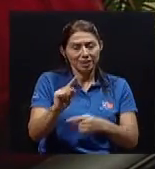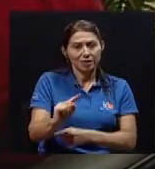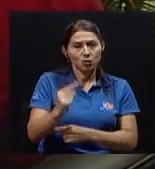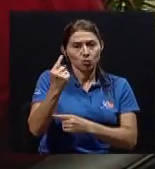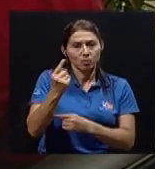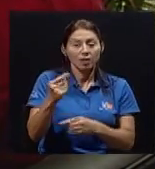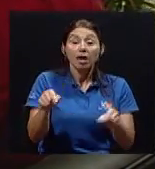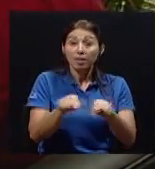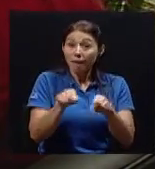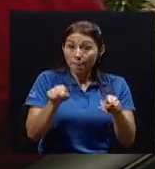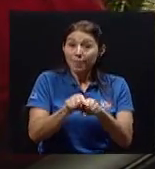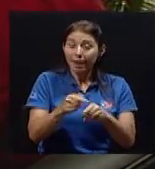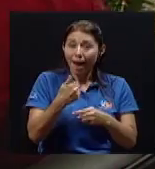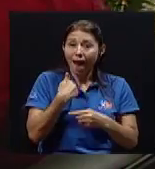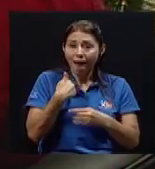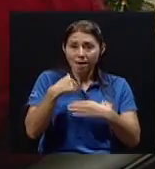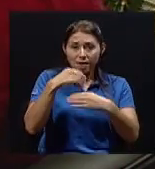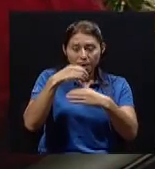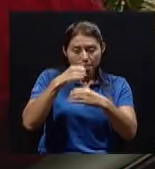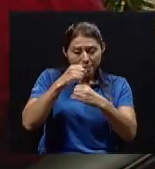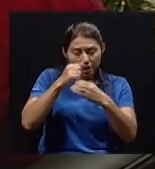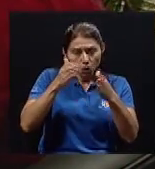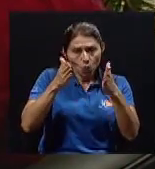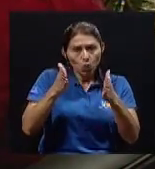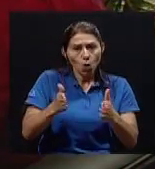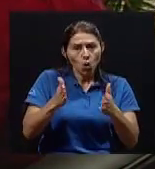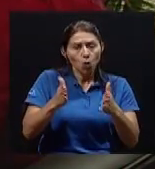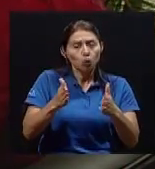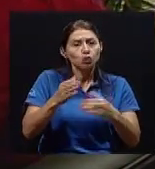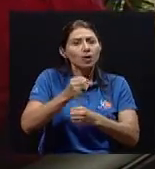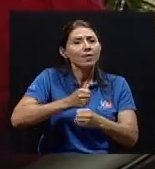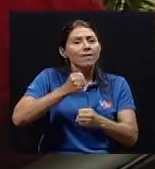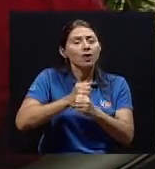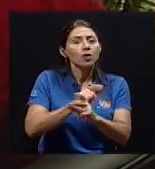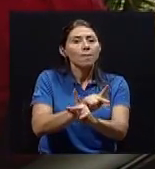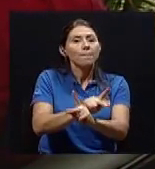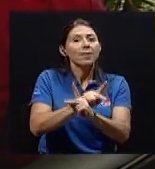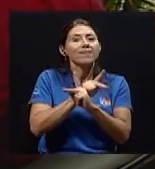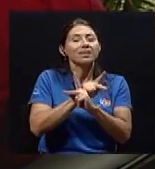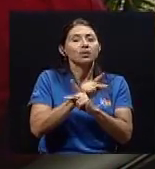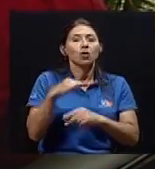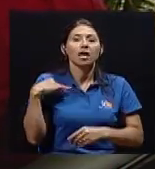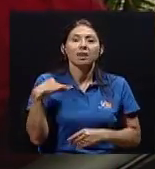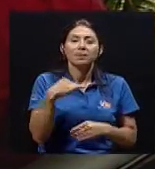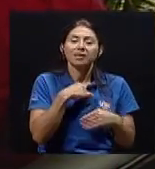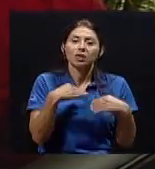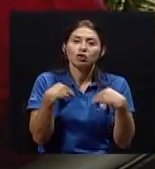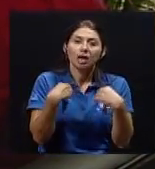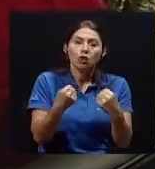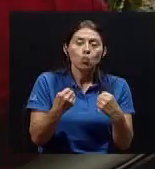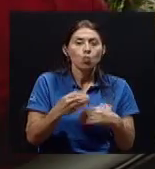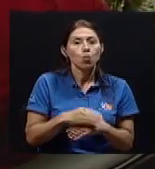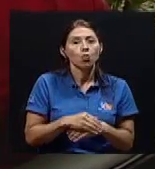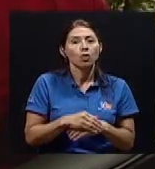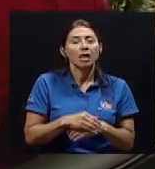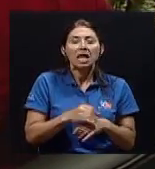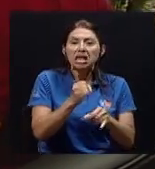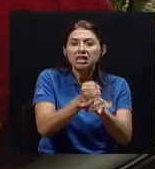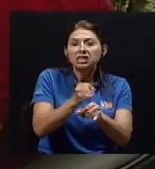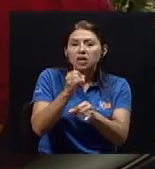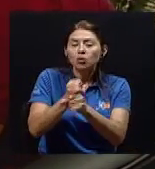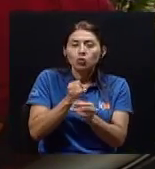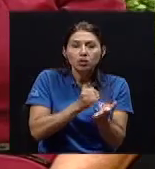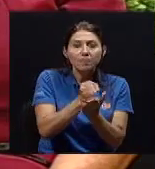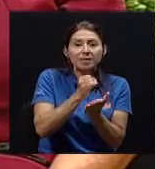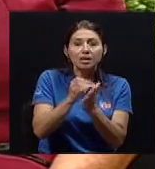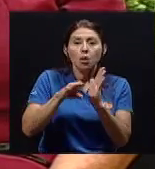tenemos microbiólogos en prevención, en lo que es Ministerio de Salud, institutos de investigación como